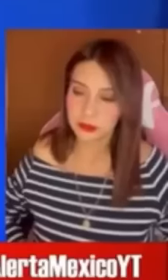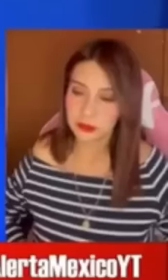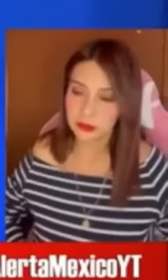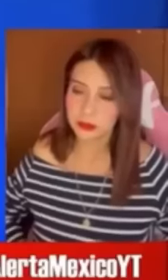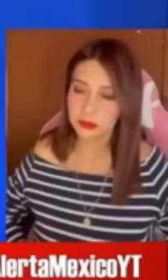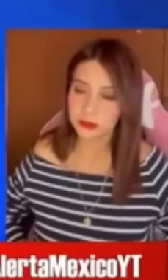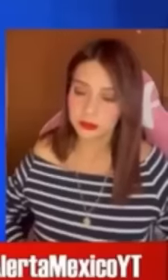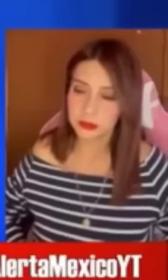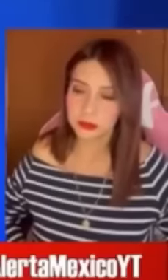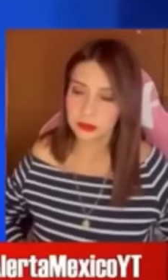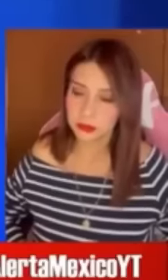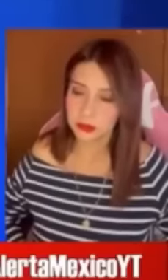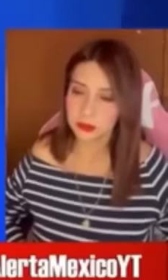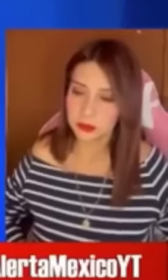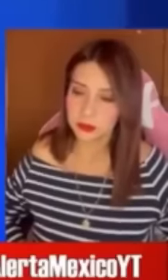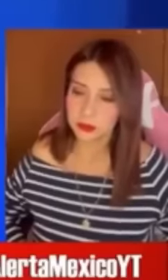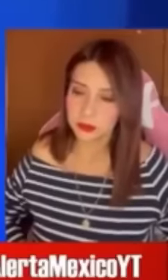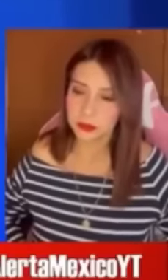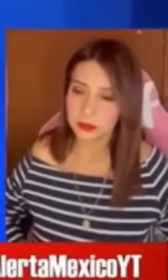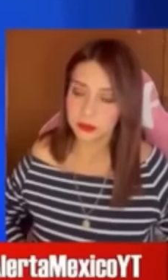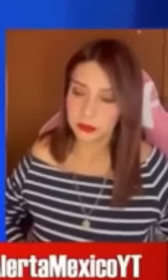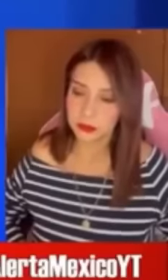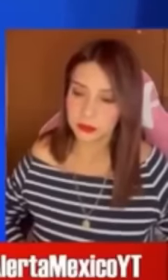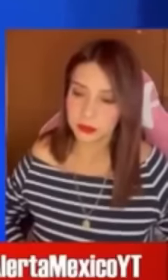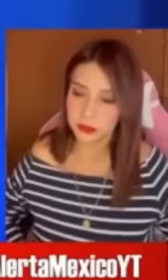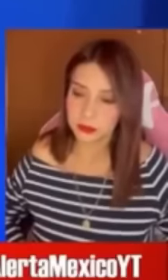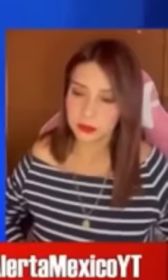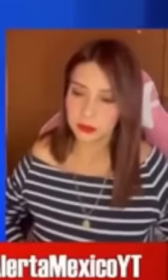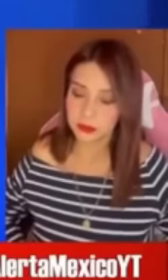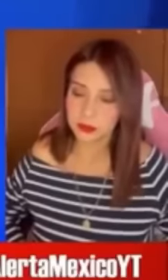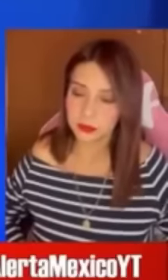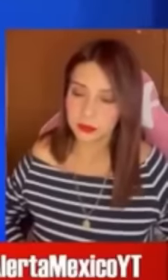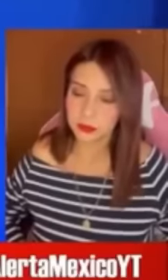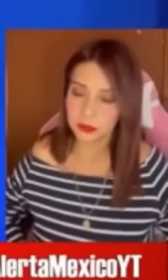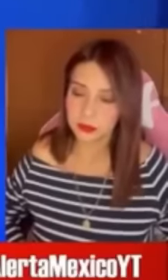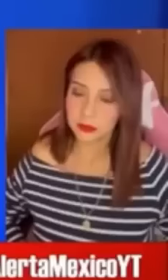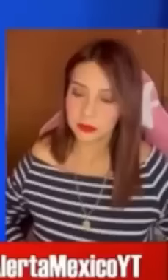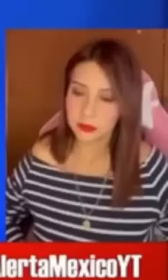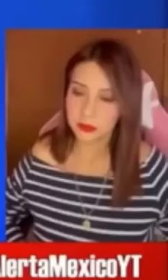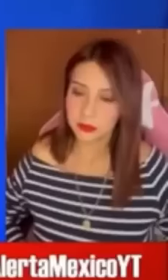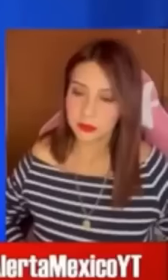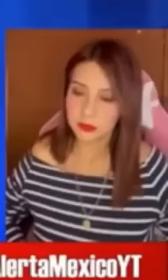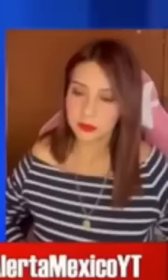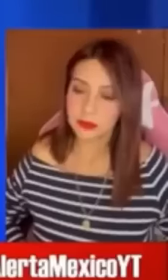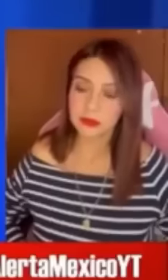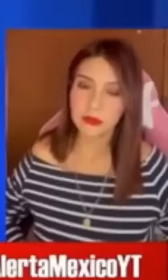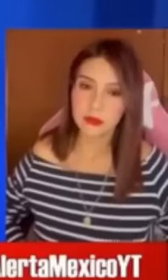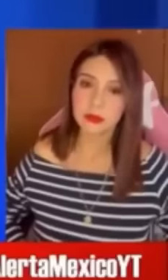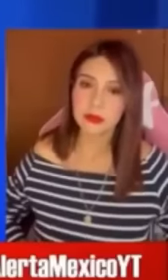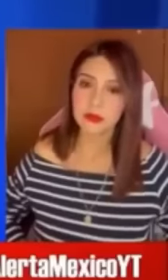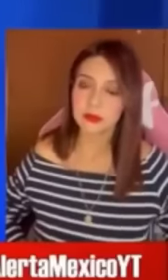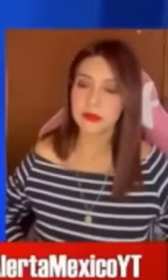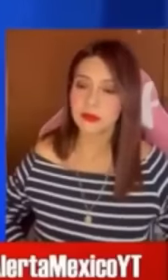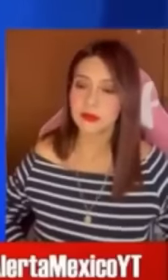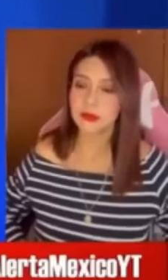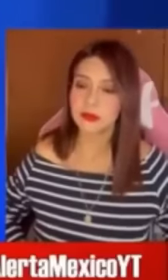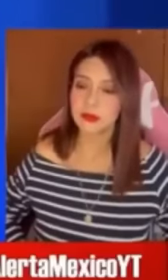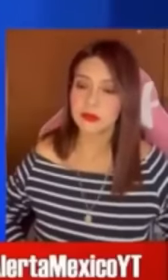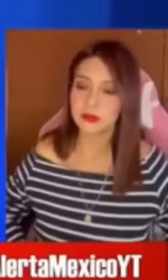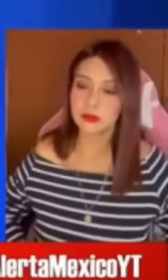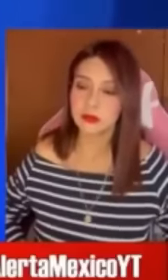flujo, pero no aceptamos ese tratado. Y al final se resolvió en la última hora, en el último momento. ¿Por